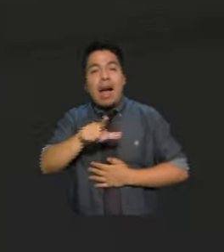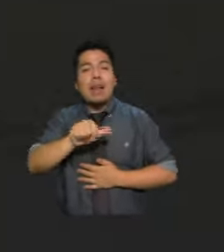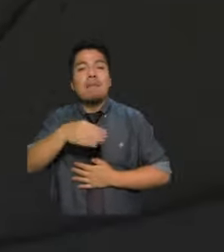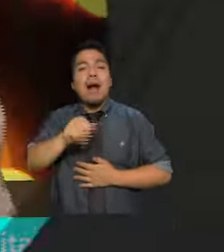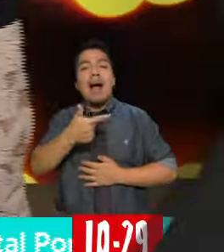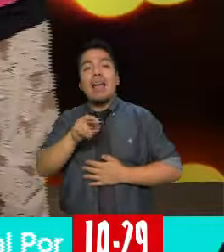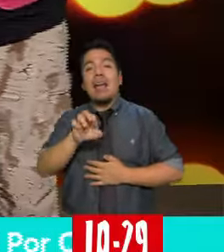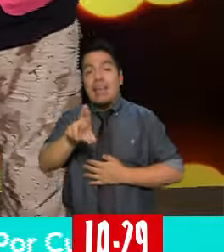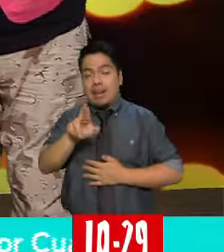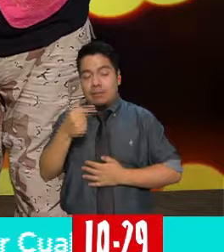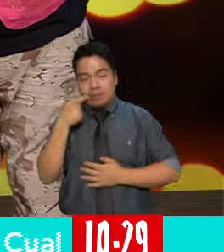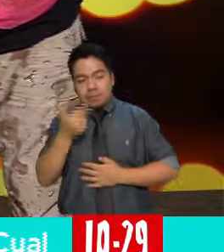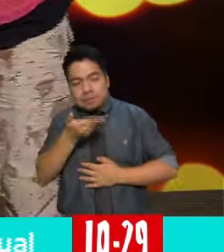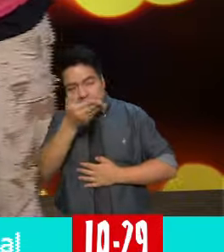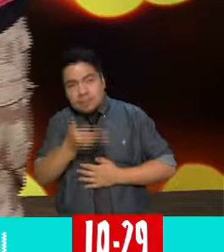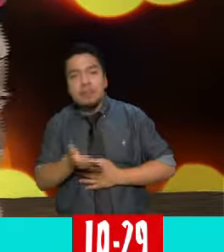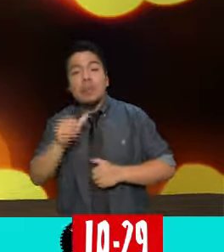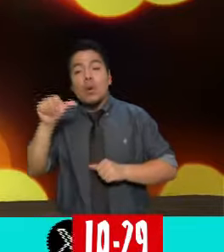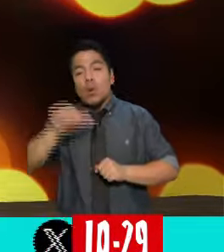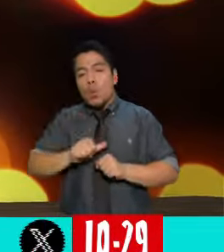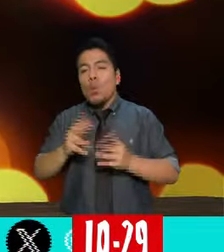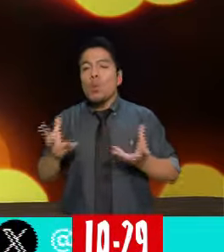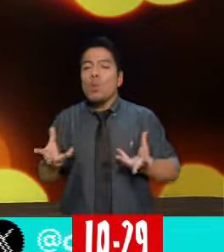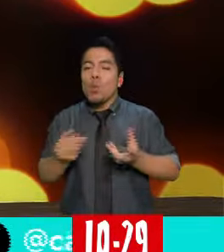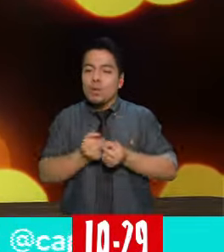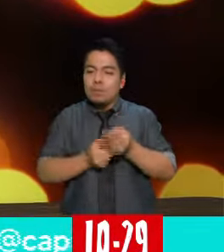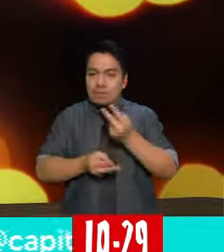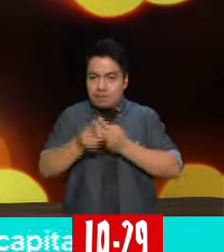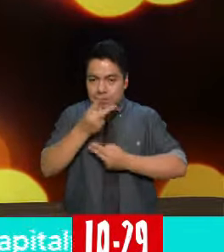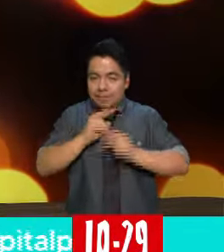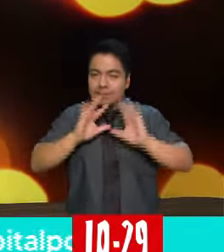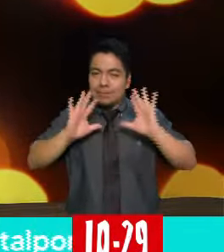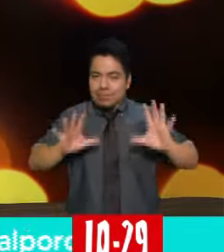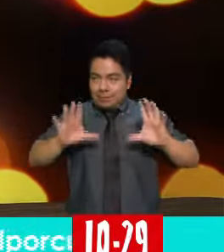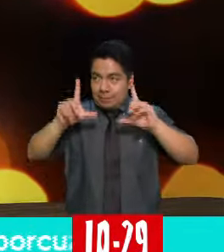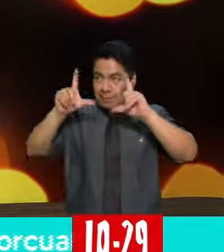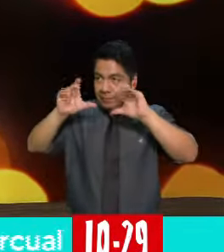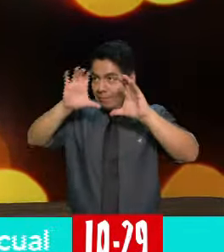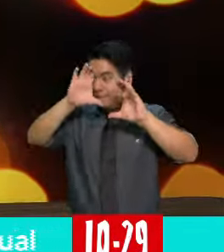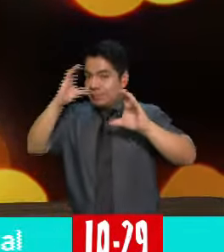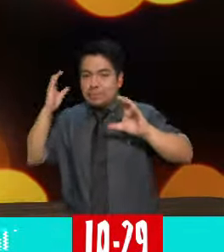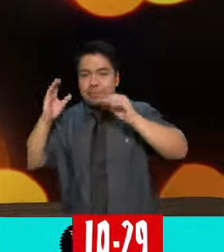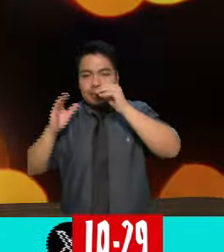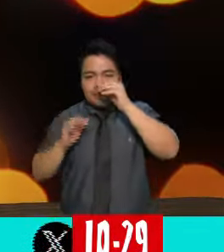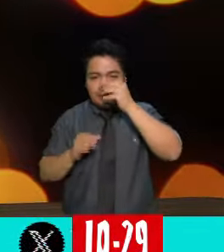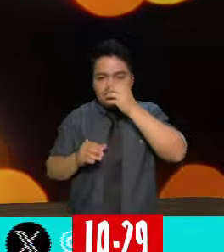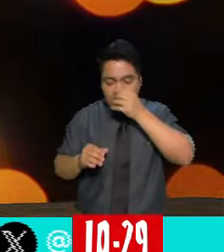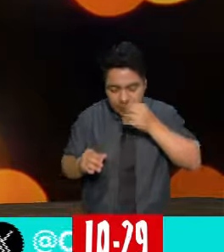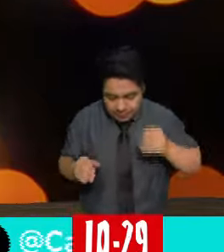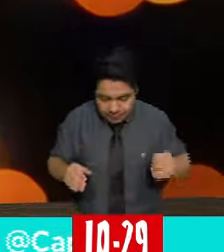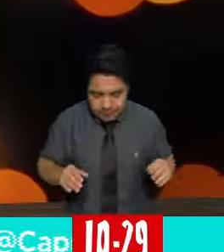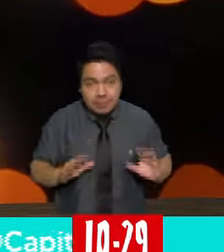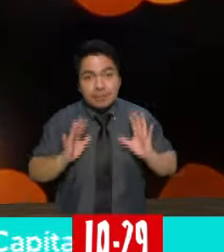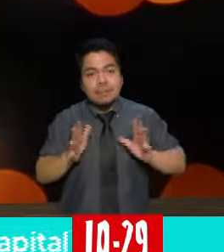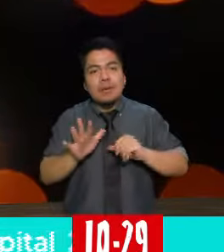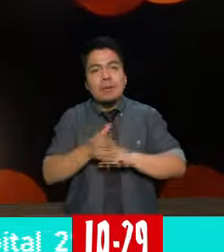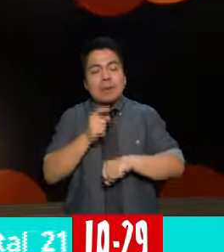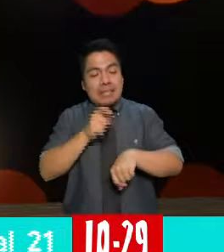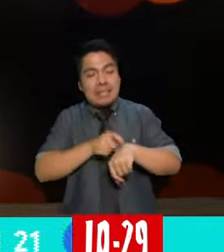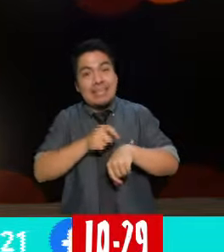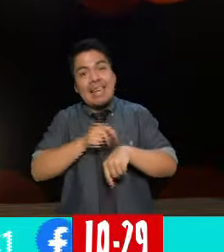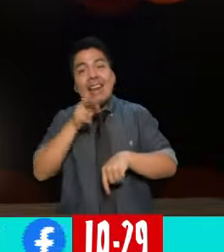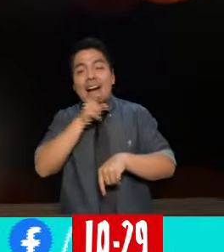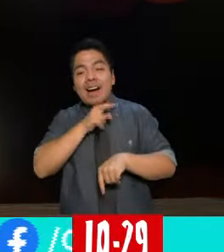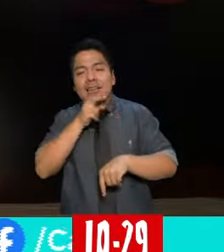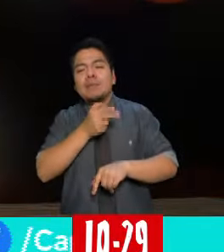de Sergio Almaguer! Ya está aquí con nosotros. Ya nos tomamos las selfies con el Sergio. ¡Ay, qué carreras! Es que andamos de tingo a tango. Oiga,